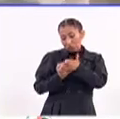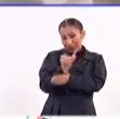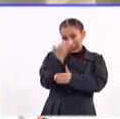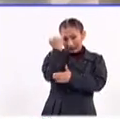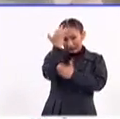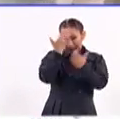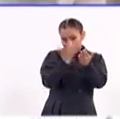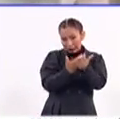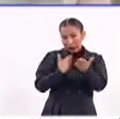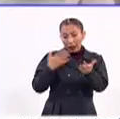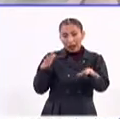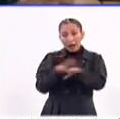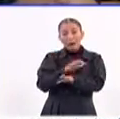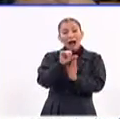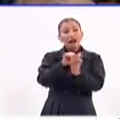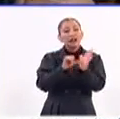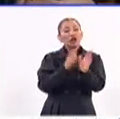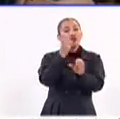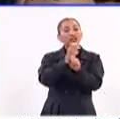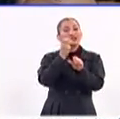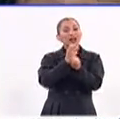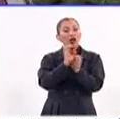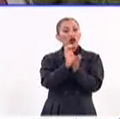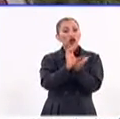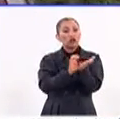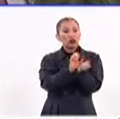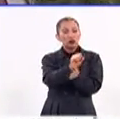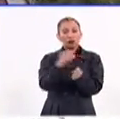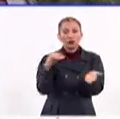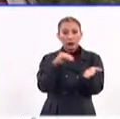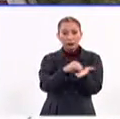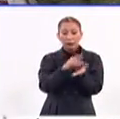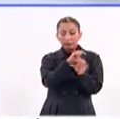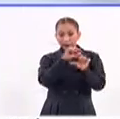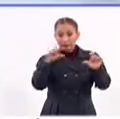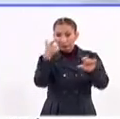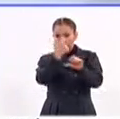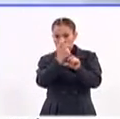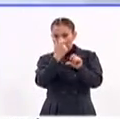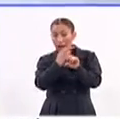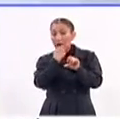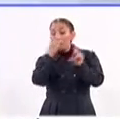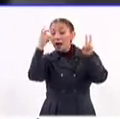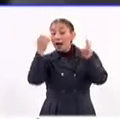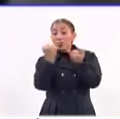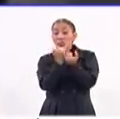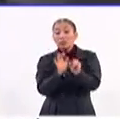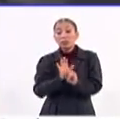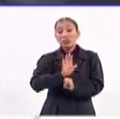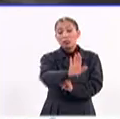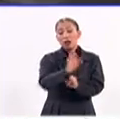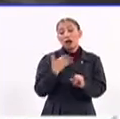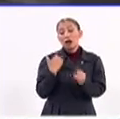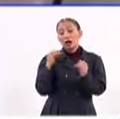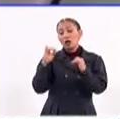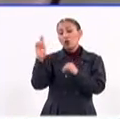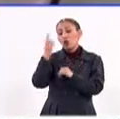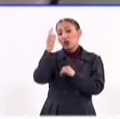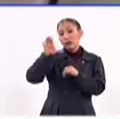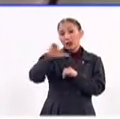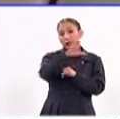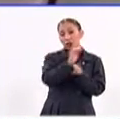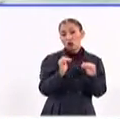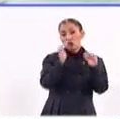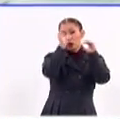de la iniciativa que reforma al artículo 3 constitucional, se incluye la fracción séptima que se refiere a la autonomía de las instituciones de